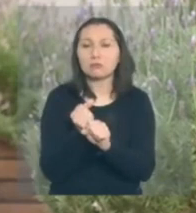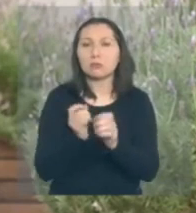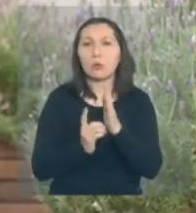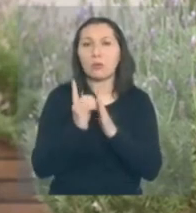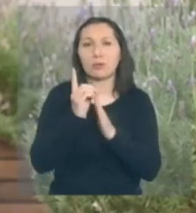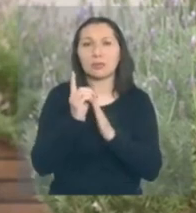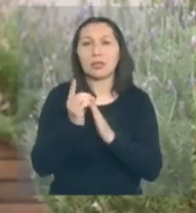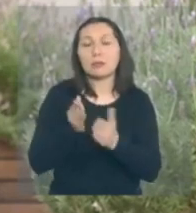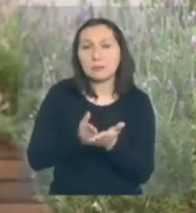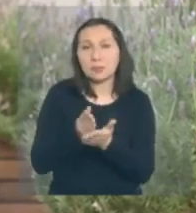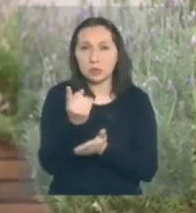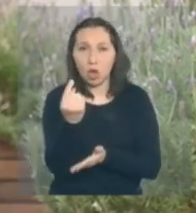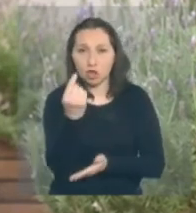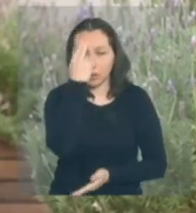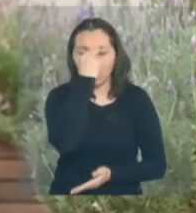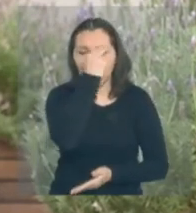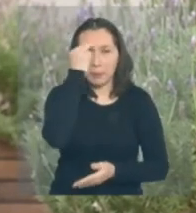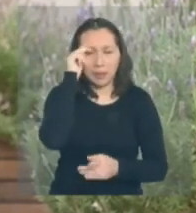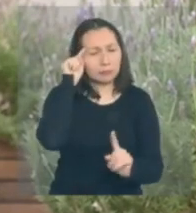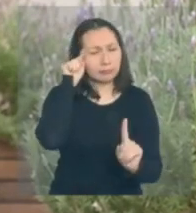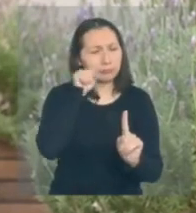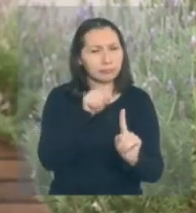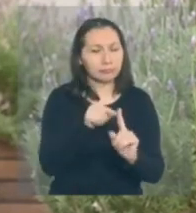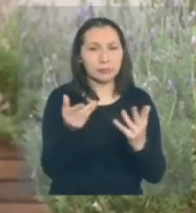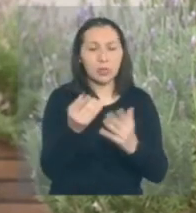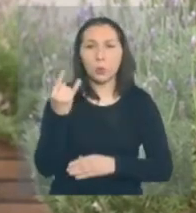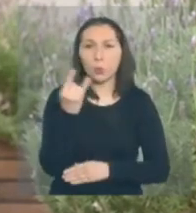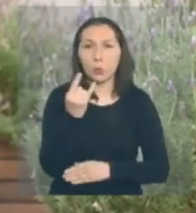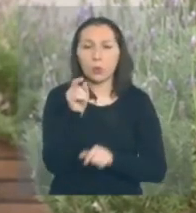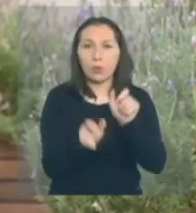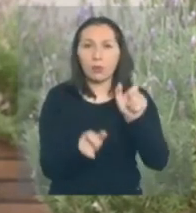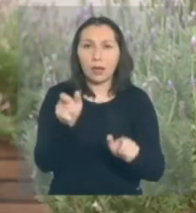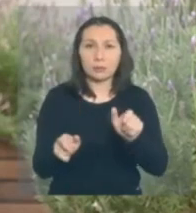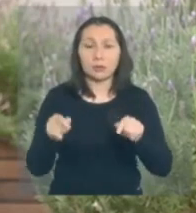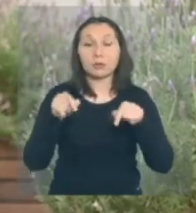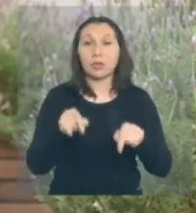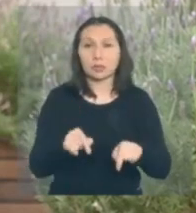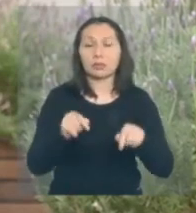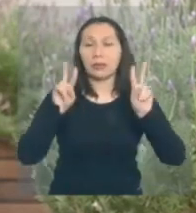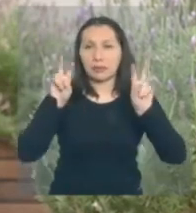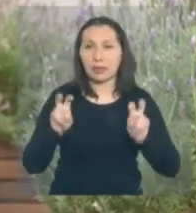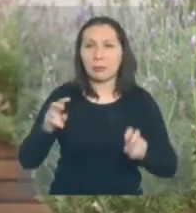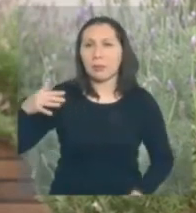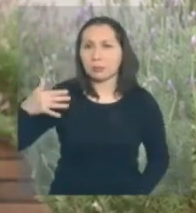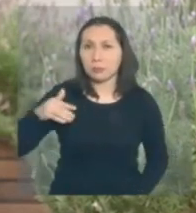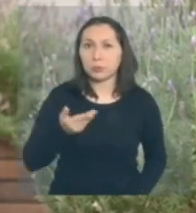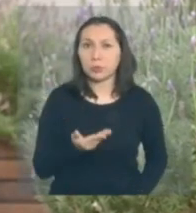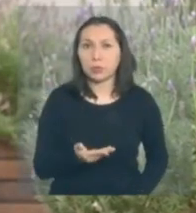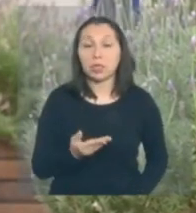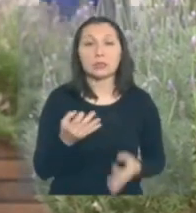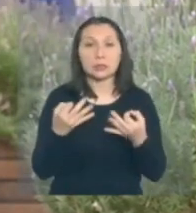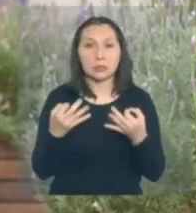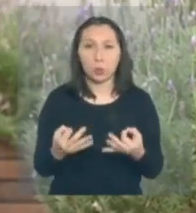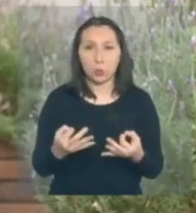a partir del 11 de marzo. Centrado, como decía la ministra, en la urgencia de las personas. Aquí hay temas que son centrales, como la